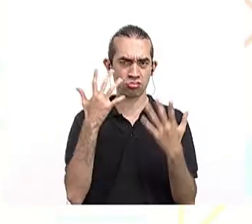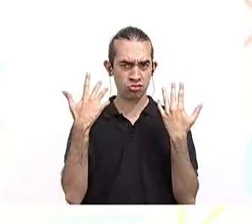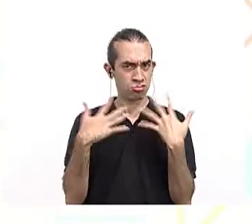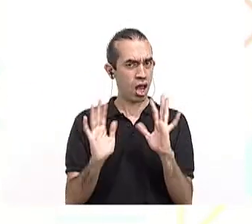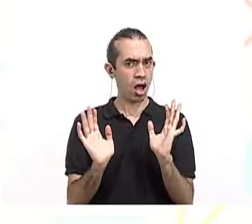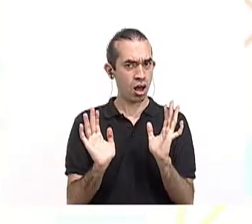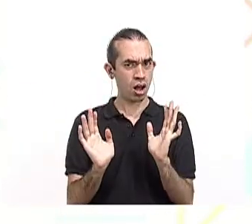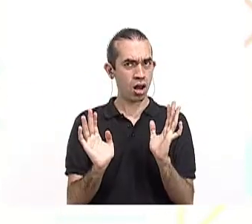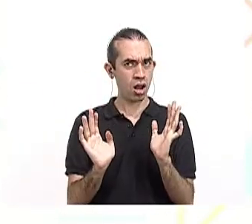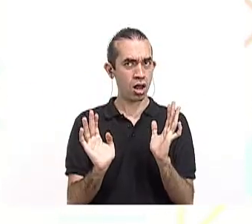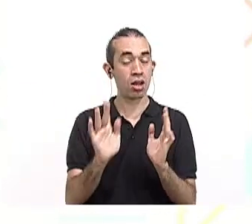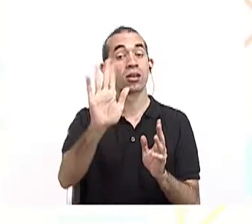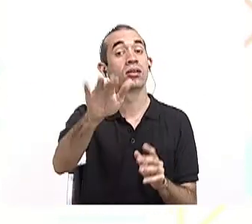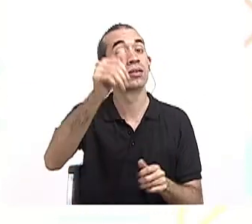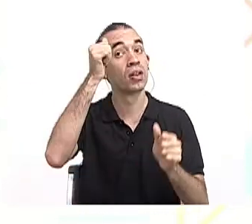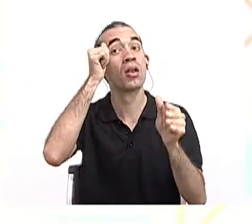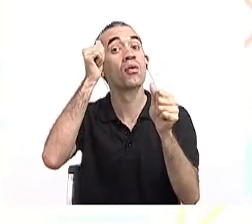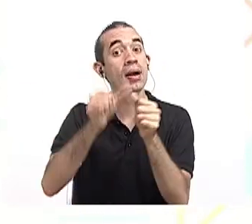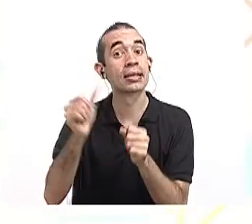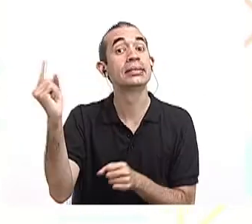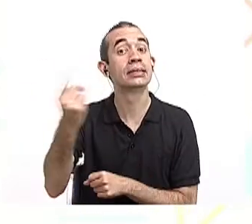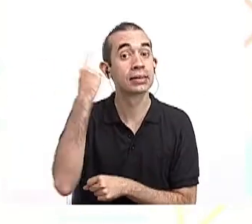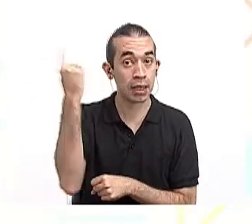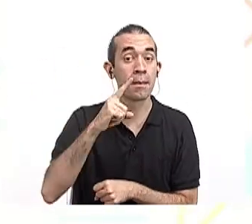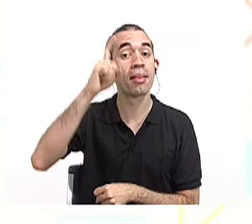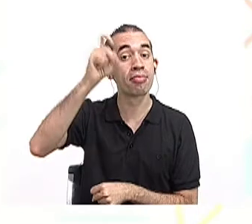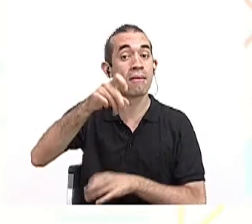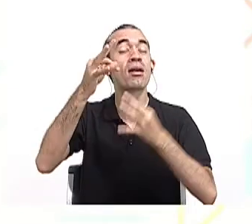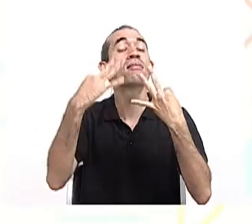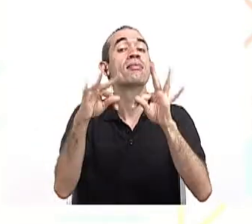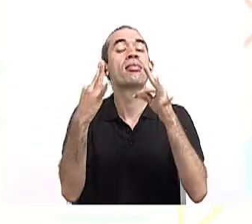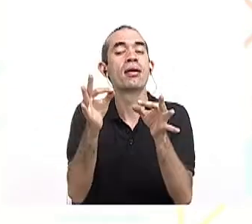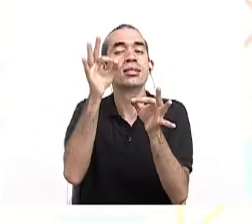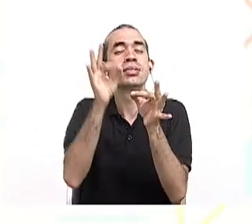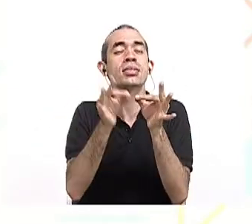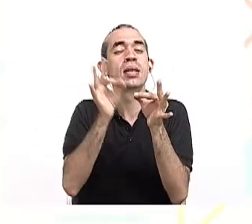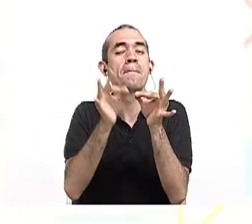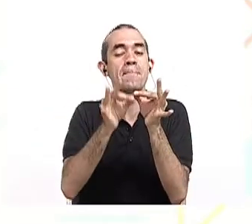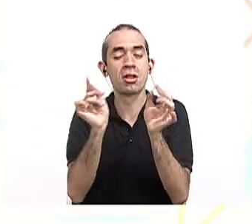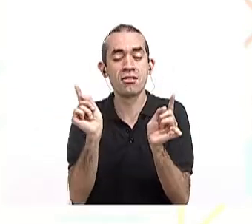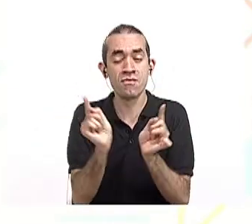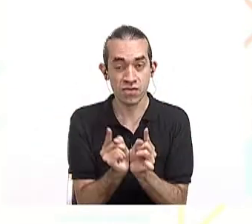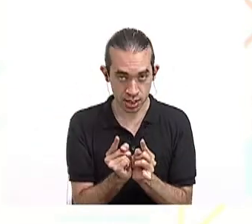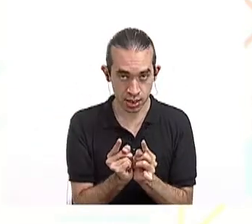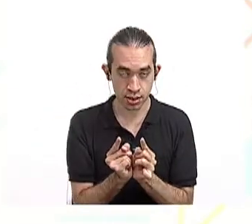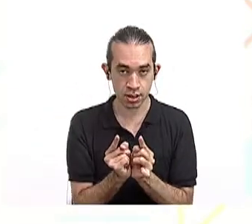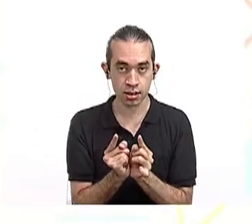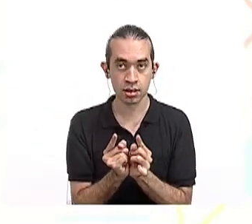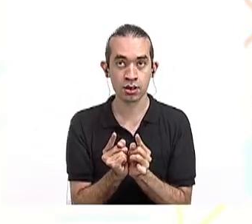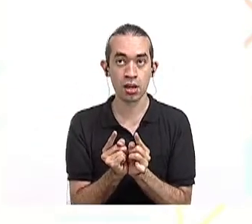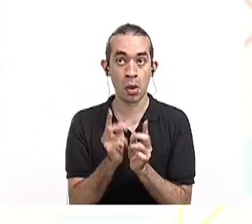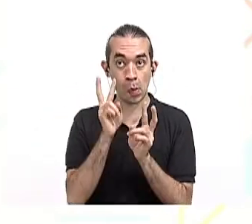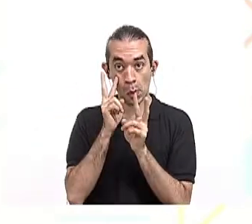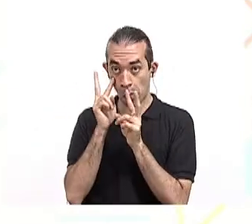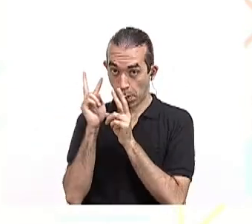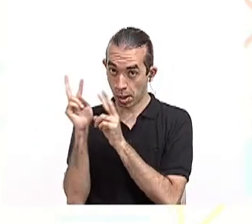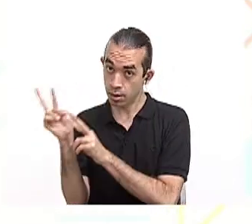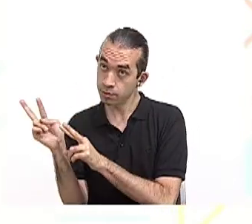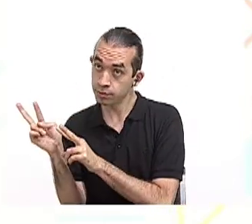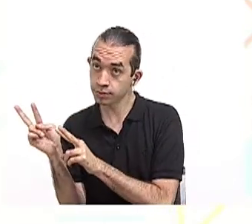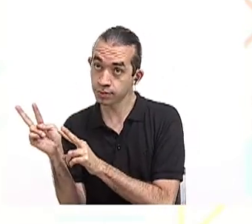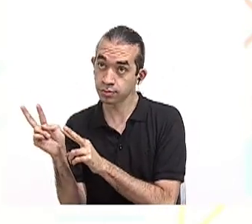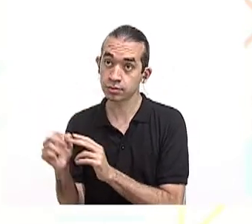operación así. Recuerden que siempre hay que tratar de simplificar al máximo. Si observamos en